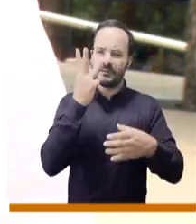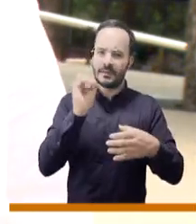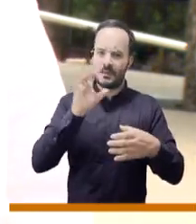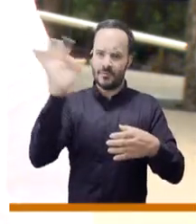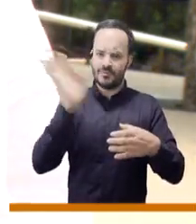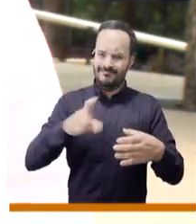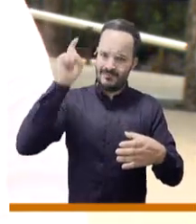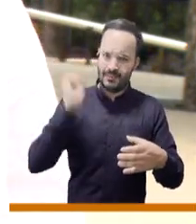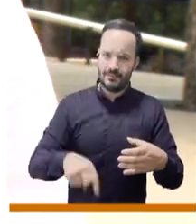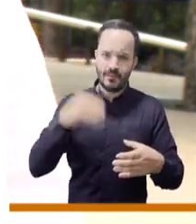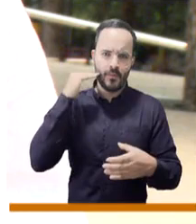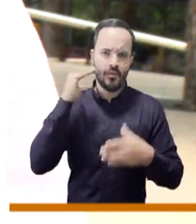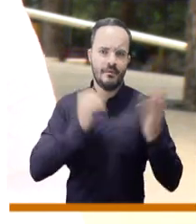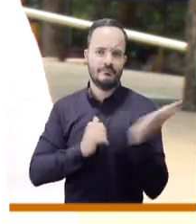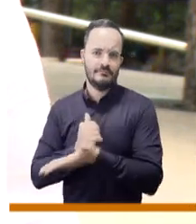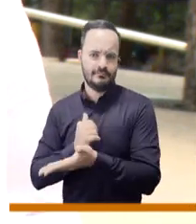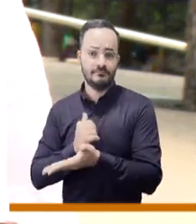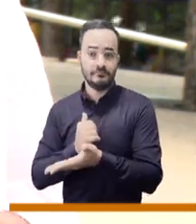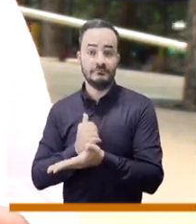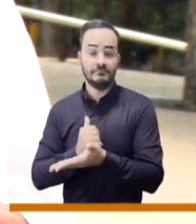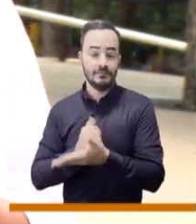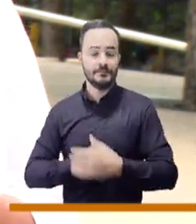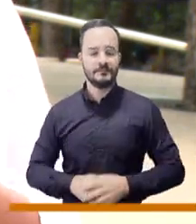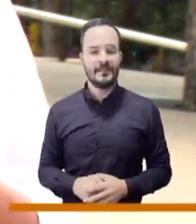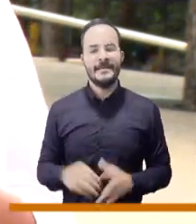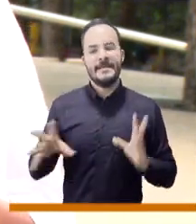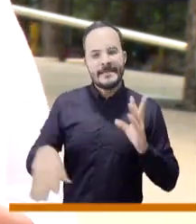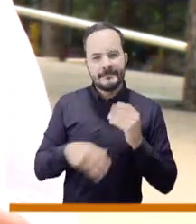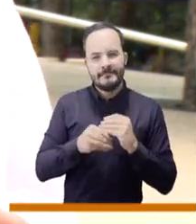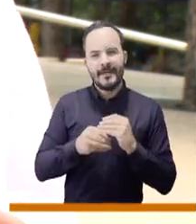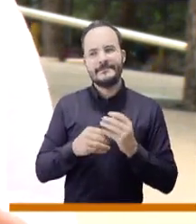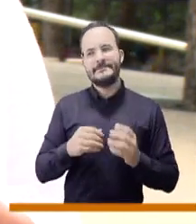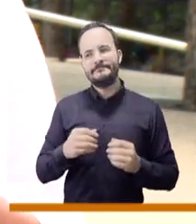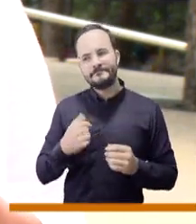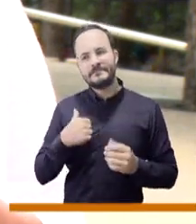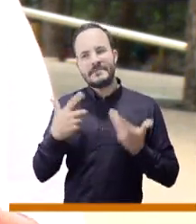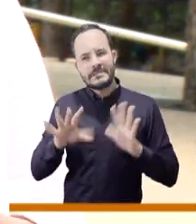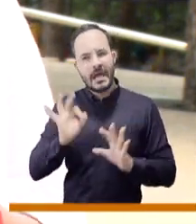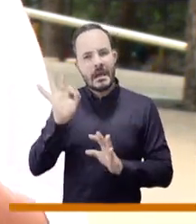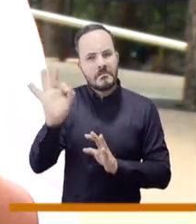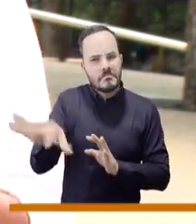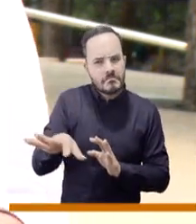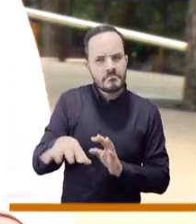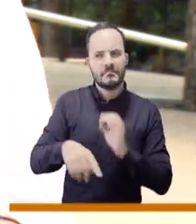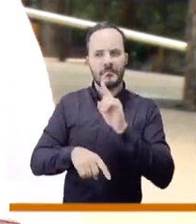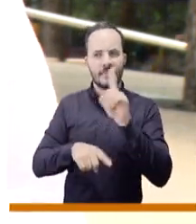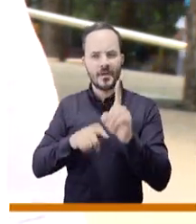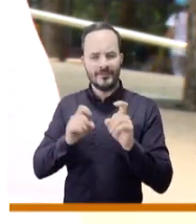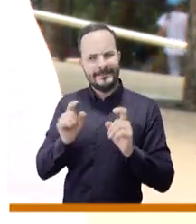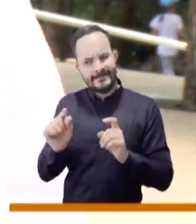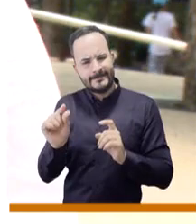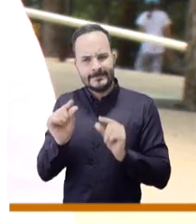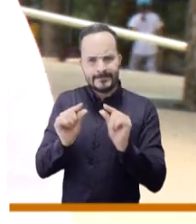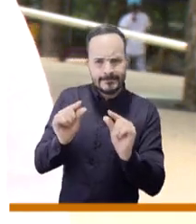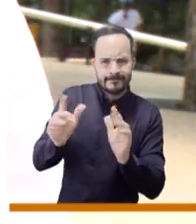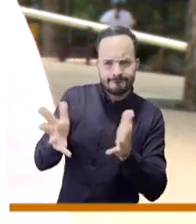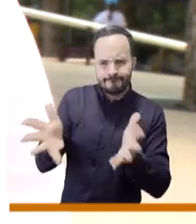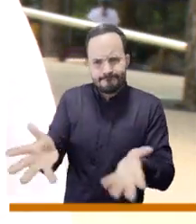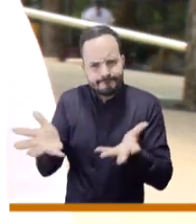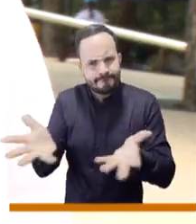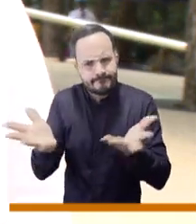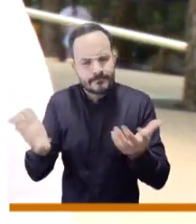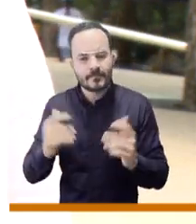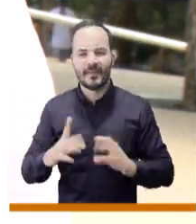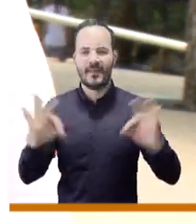mujeres, ¿sí? Y por supuesto que hay un asunto que ha estado un poquito, hemos puesto las preguntas, los debates sobre